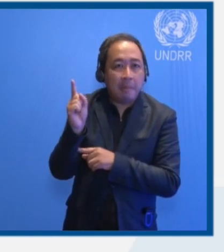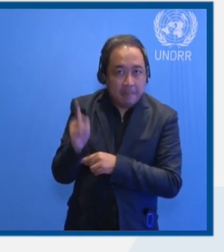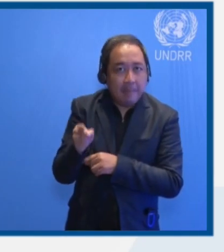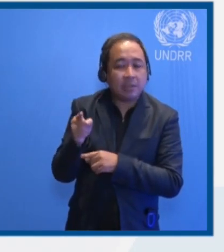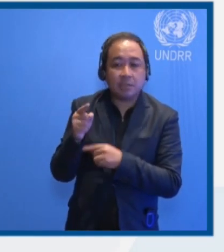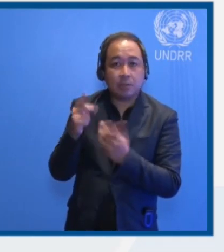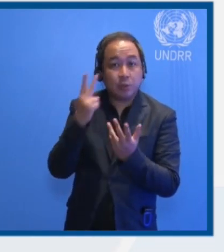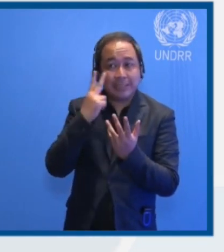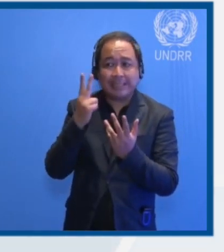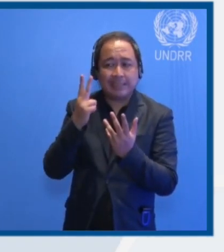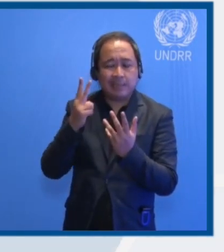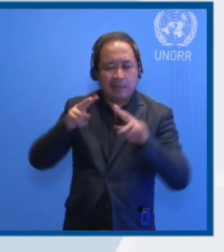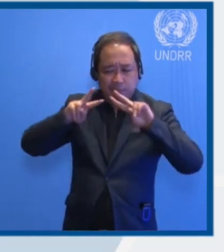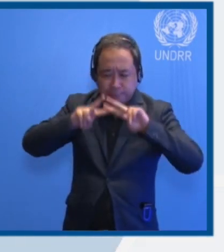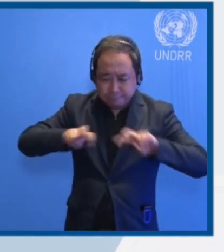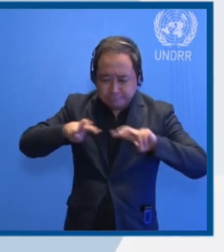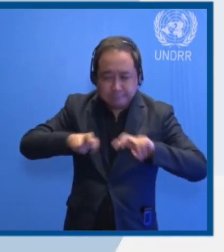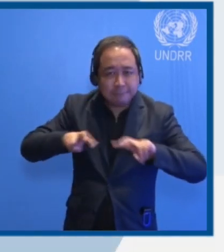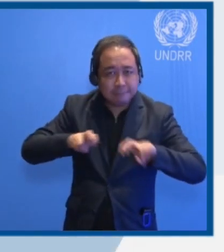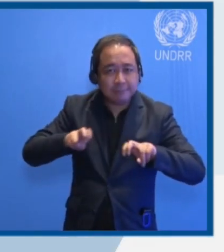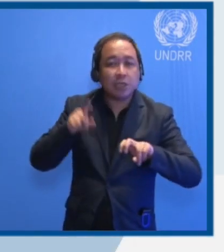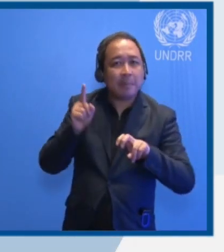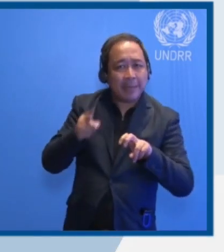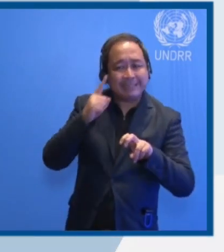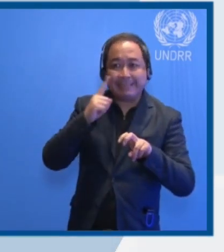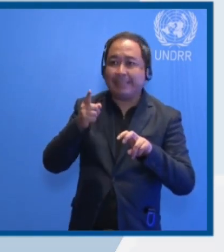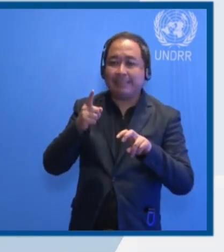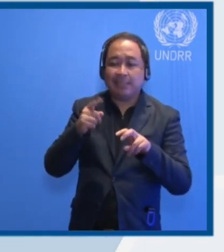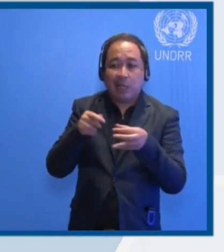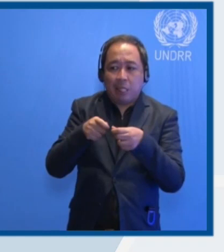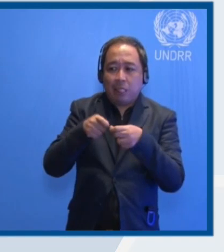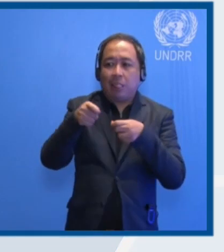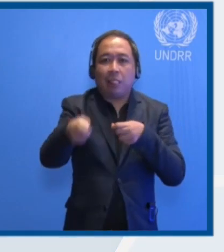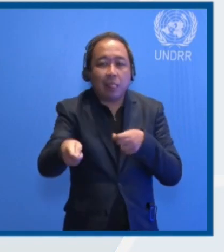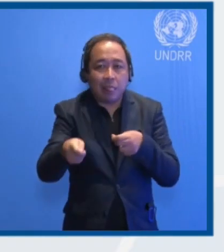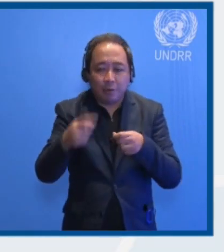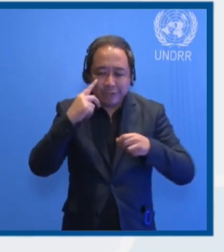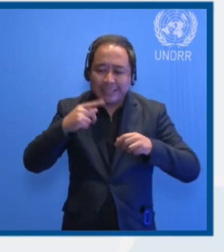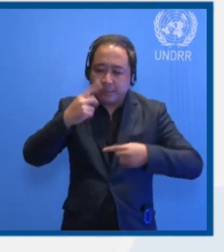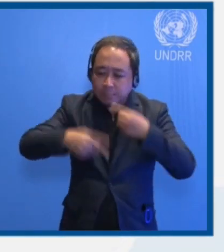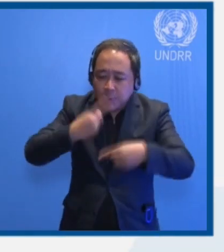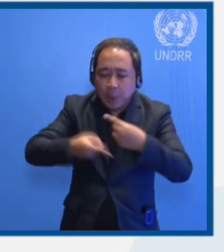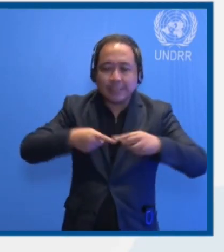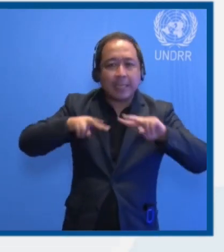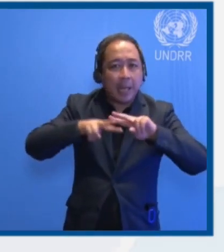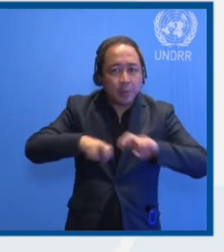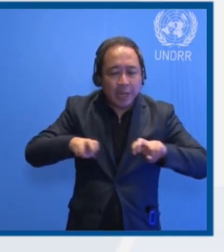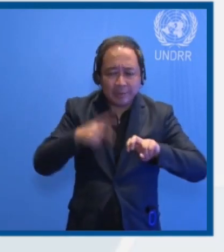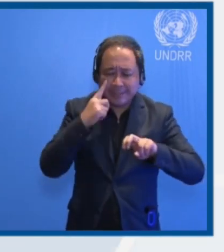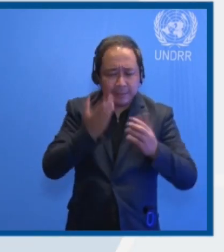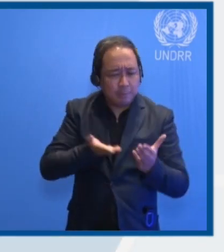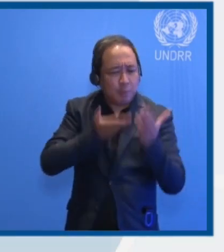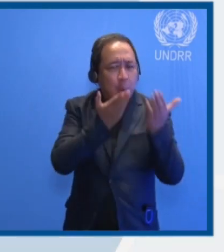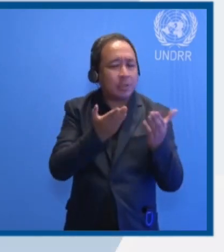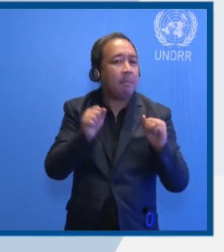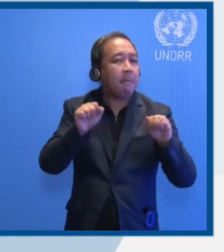es que muchas de las metodologías y el tipo de soluciones no reconocen la heterogeneidad de cada territorio en términos